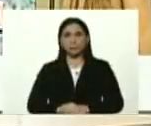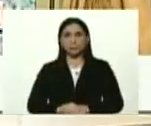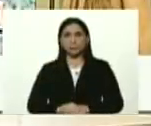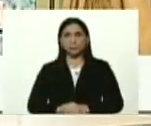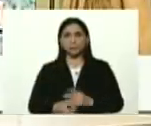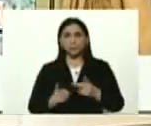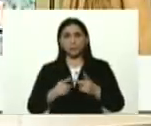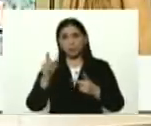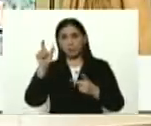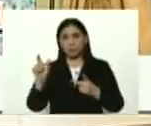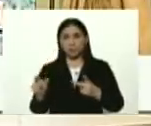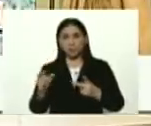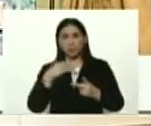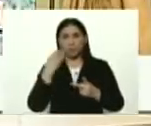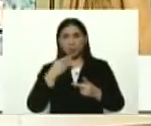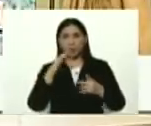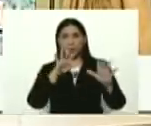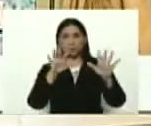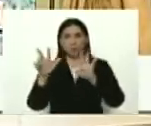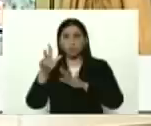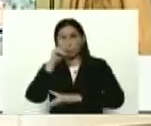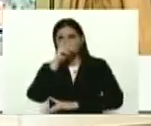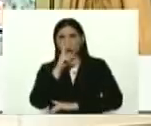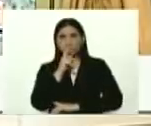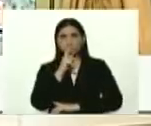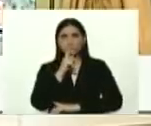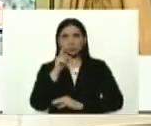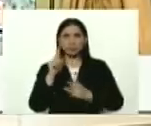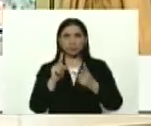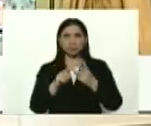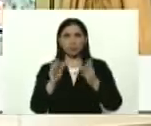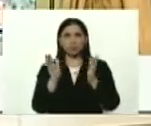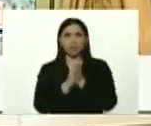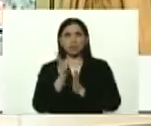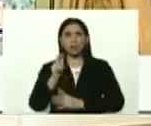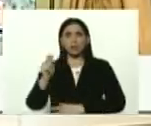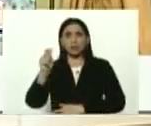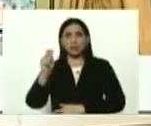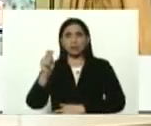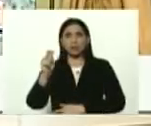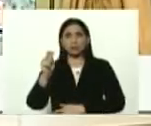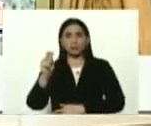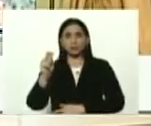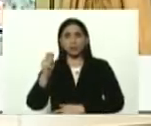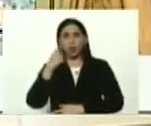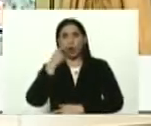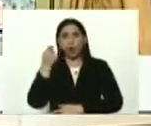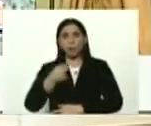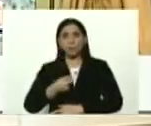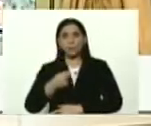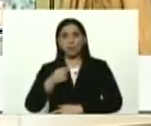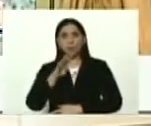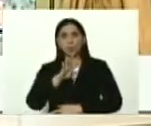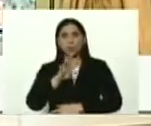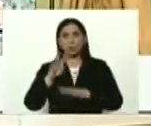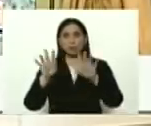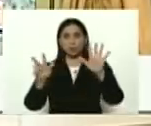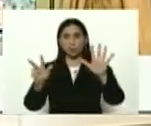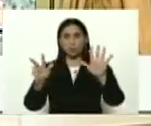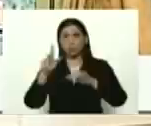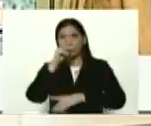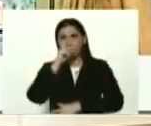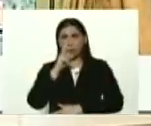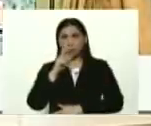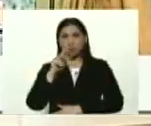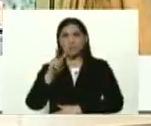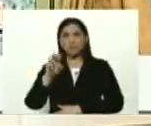Una mujer, una muchacha de 18 años. De Santa Teresa del Tuy, hombre de 48 años. De la parroquia Vega, alerta